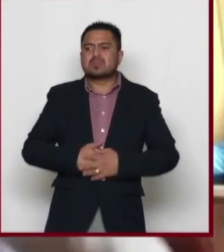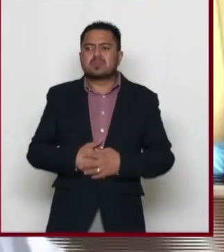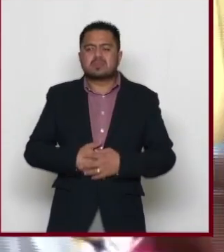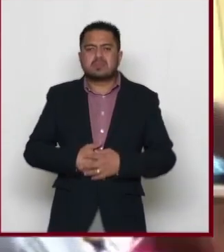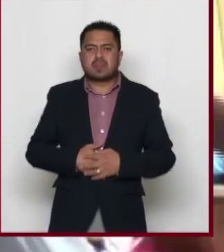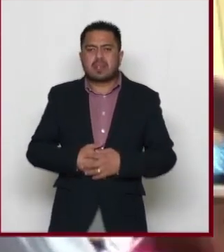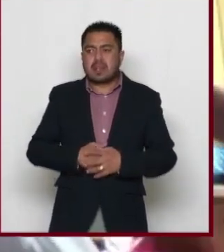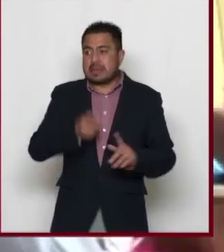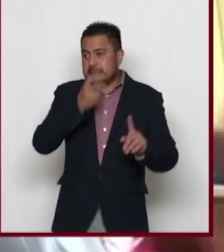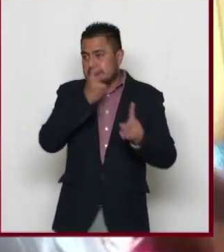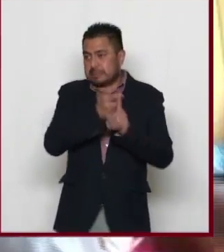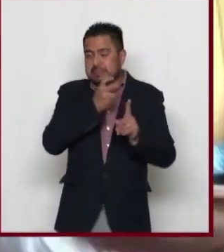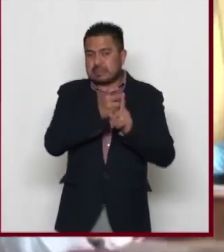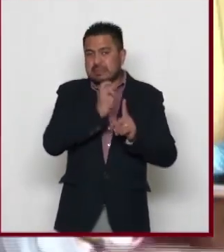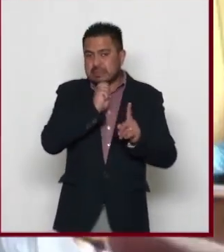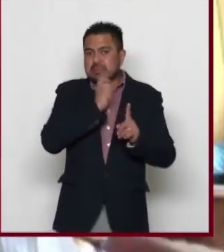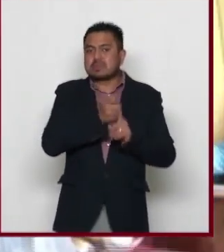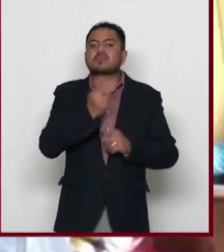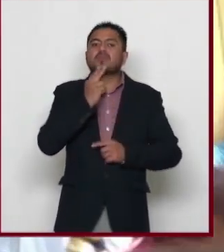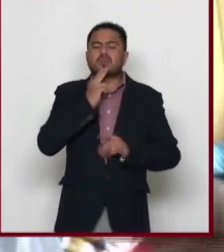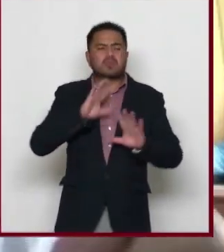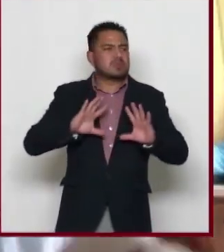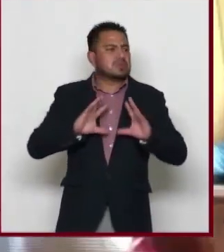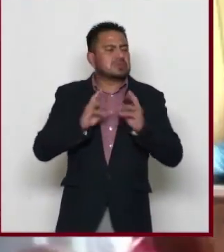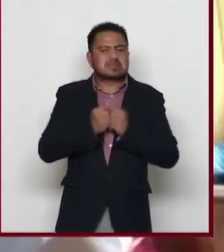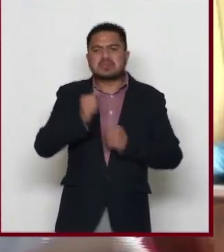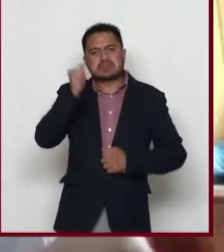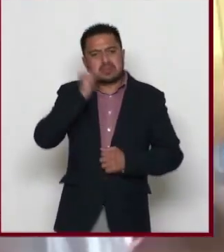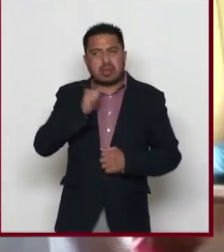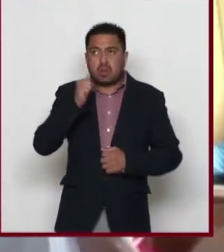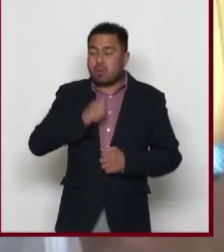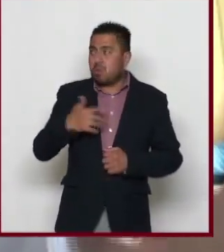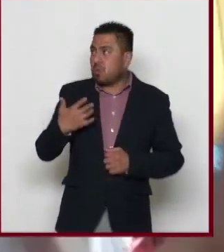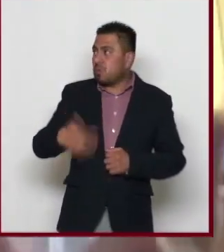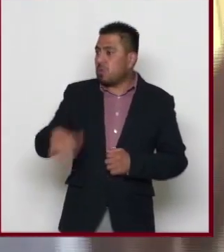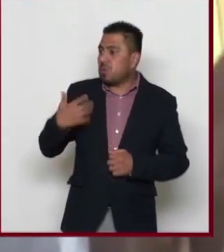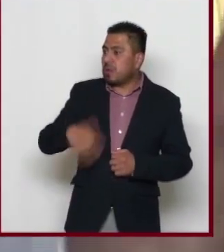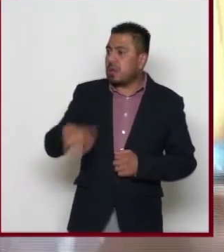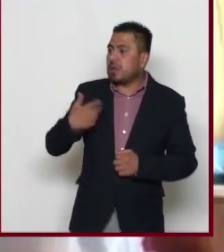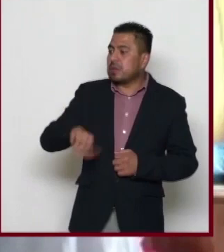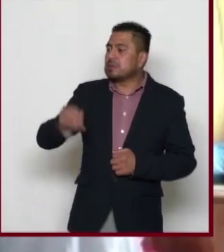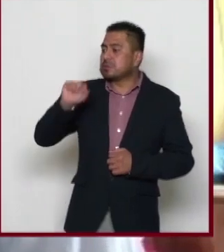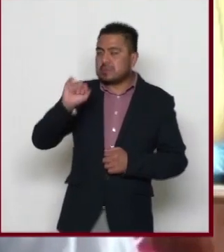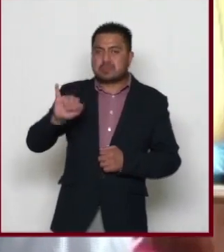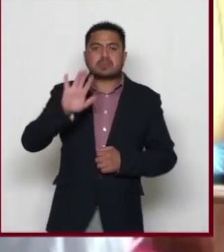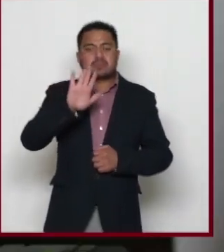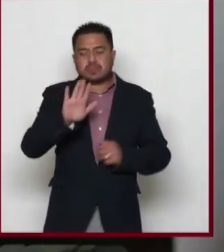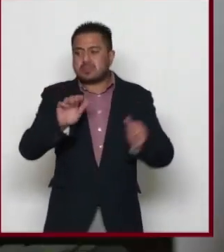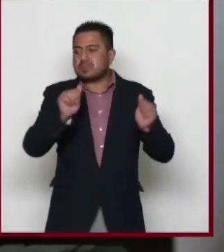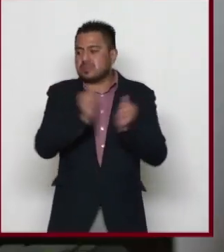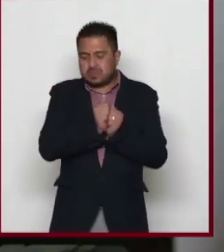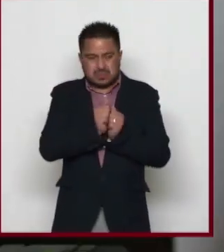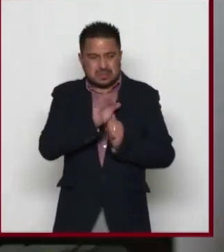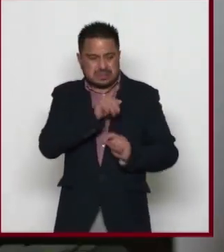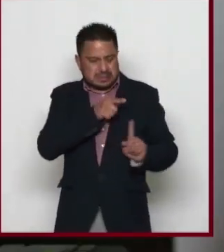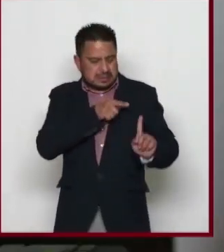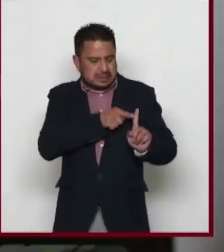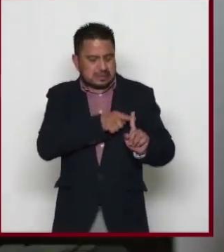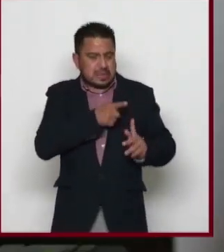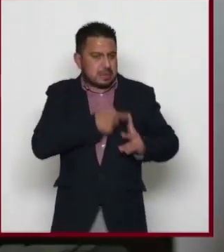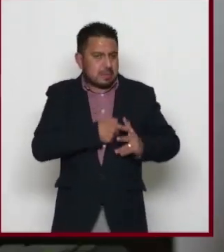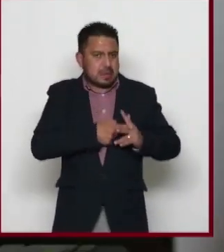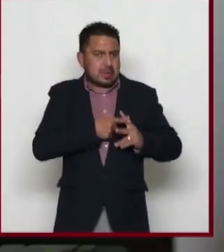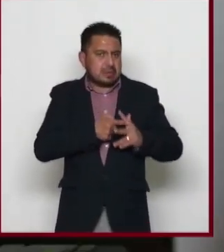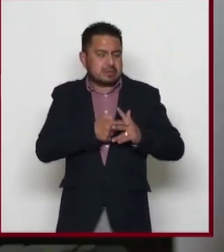movimiento planetario, o sea, los planetas dan vuelta alrededor de sus estrellas. Y eso lo utilizo todo el tiempo. Wow, sí.